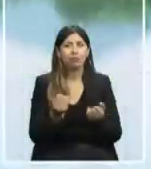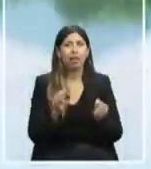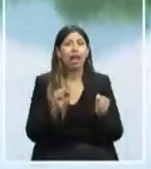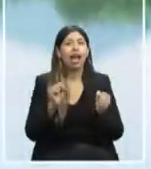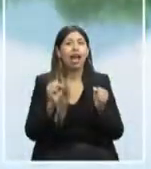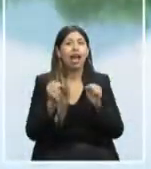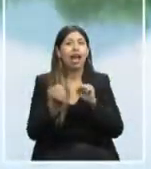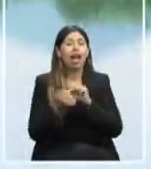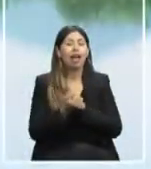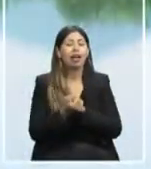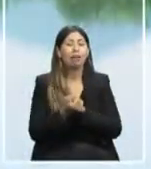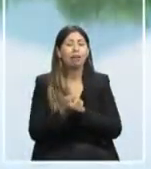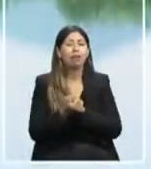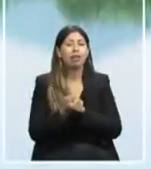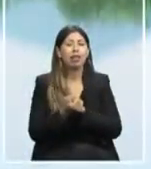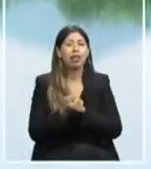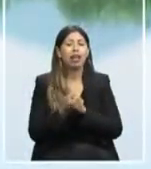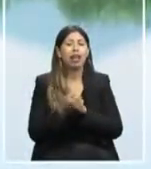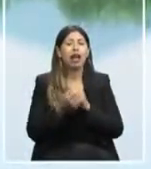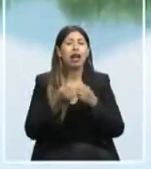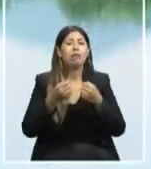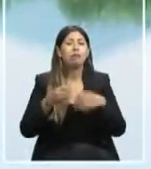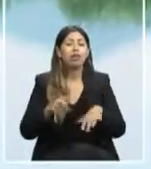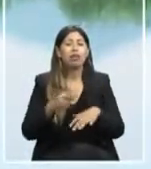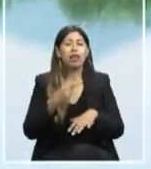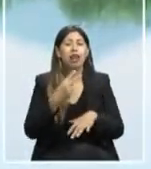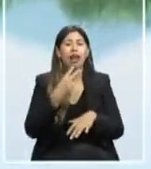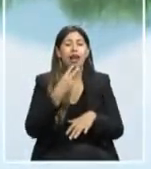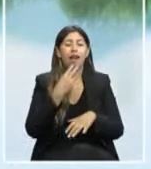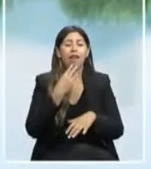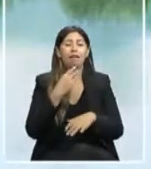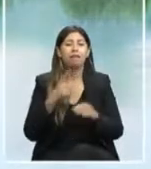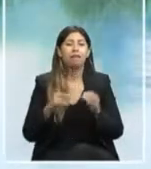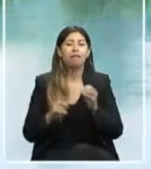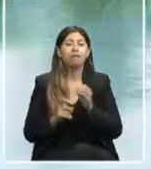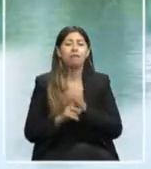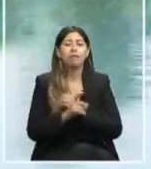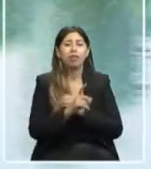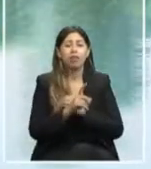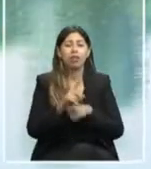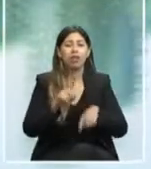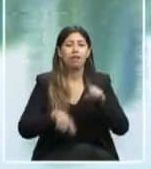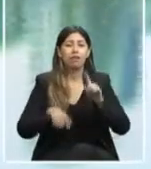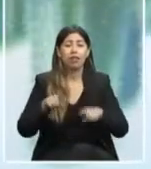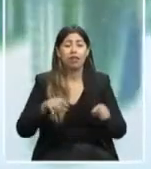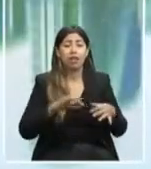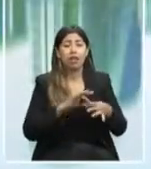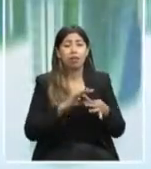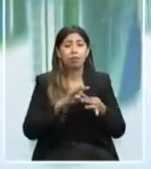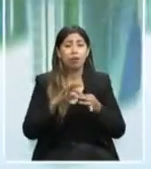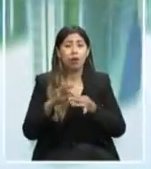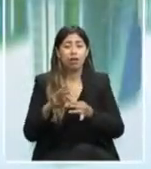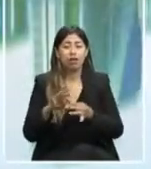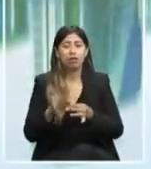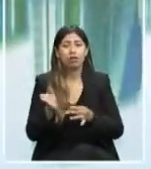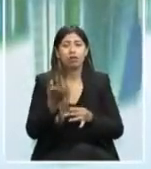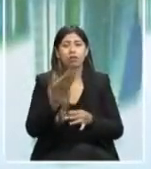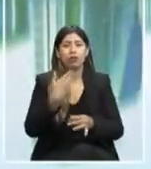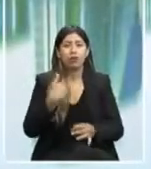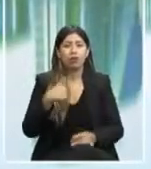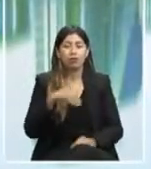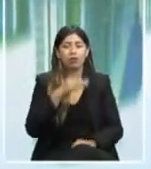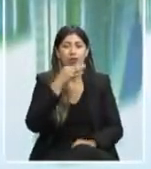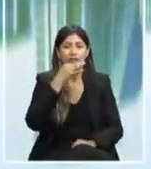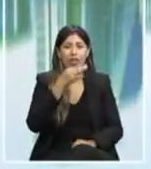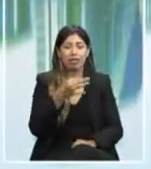cambiar la curva de pérdida de biodiversidad. Y por eso es que nosotros decimos que